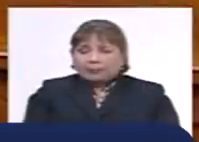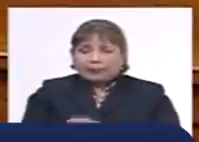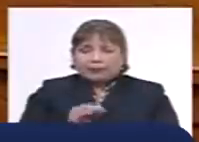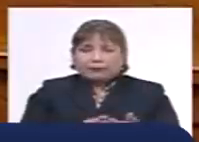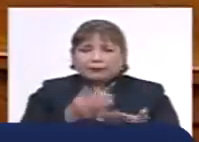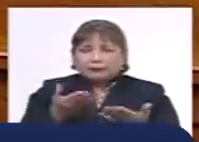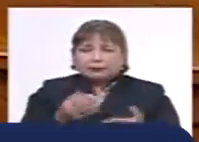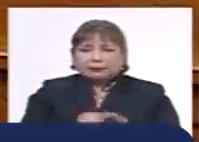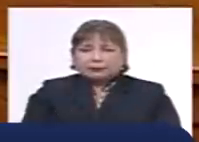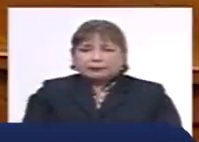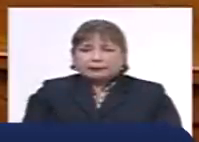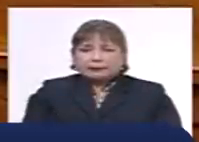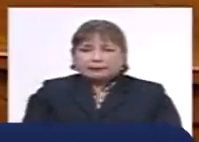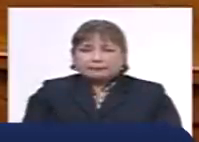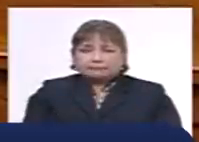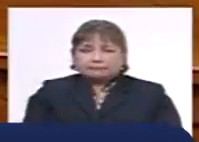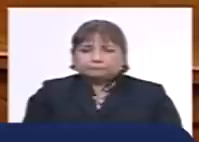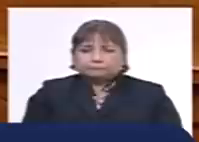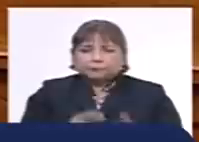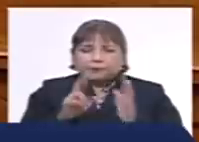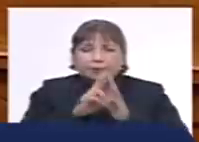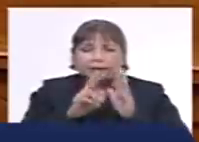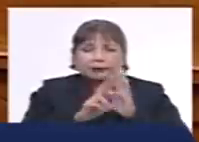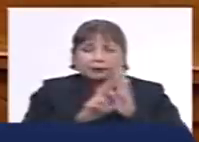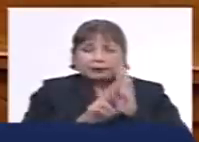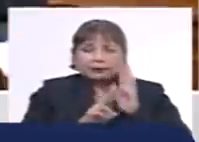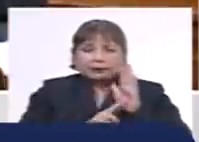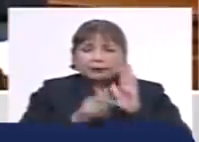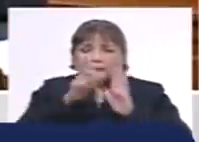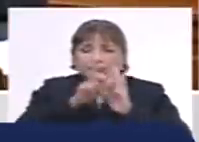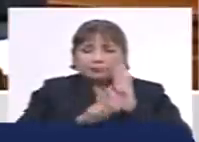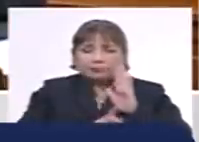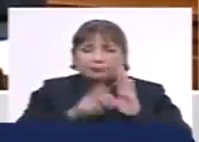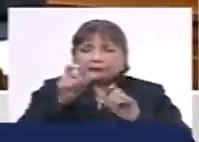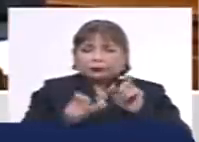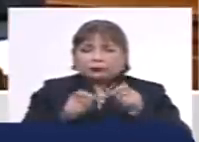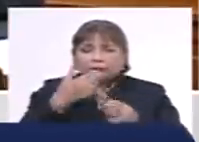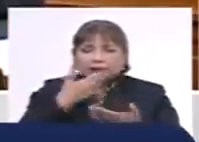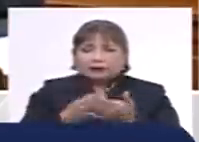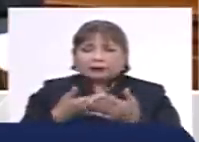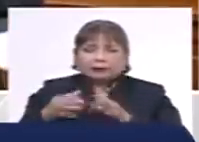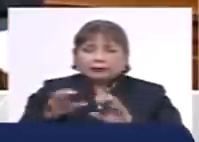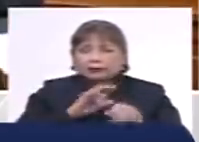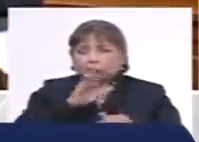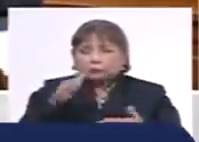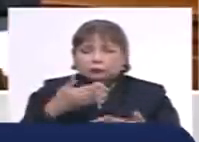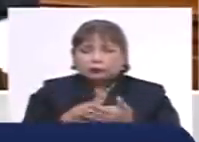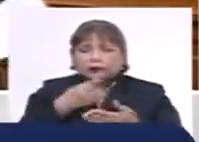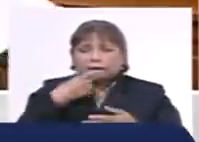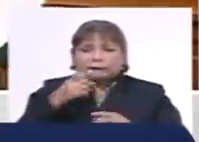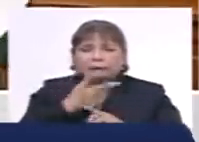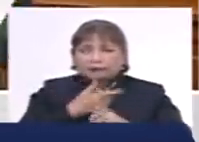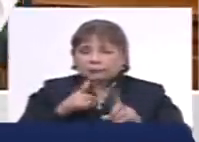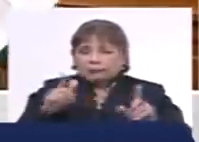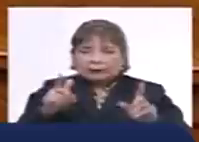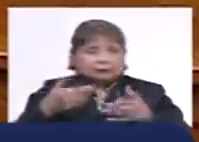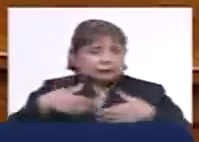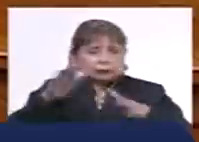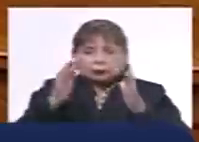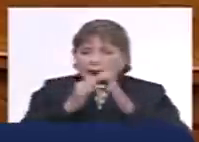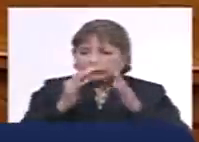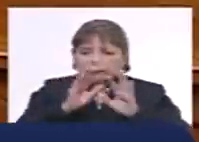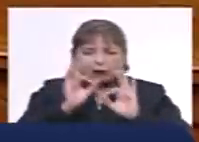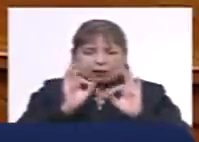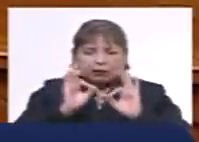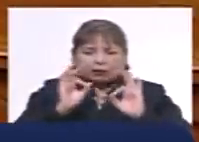Además, ¿no?, la relación de las personas afectadas, que todas ya están de alta, no hay